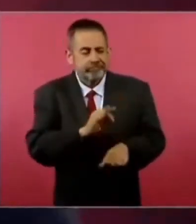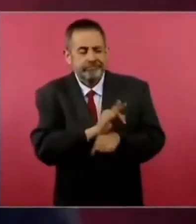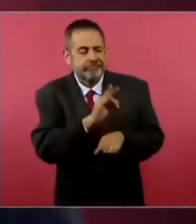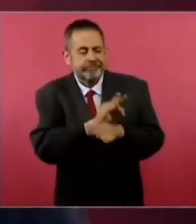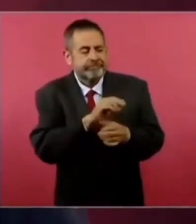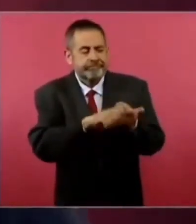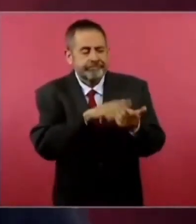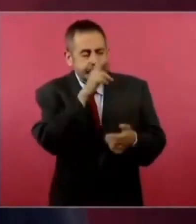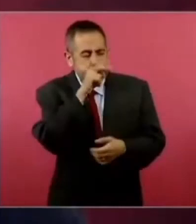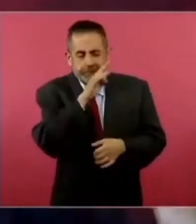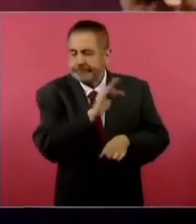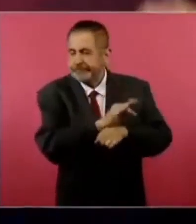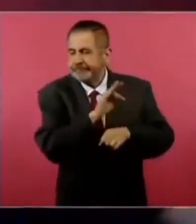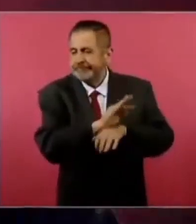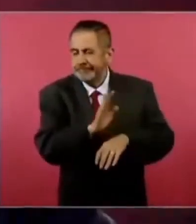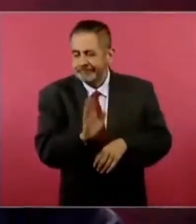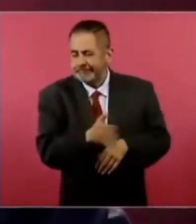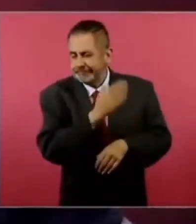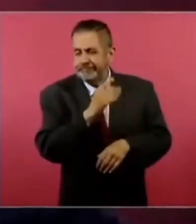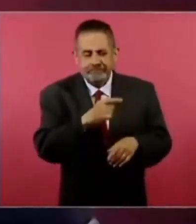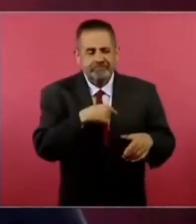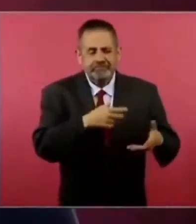influencia, mediante